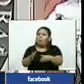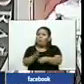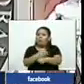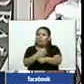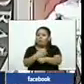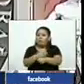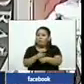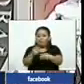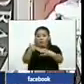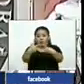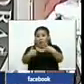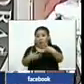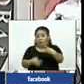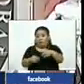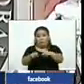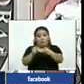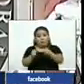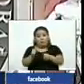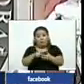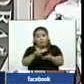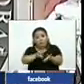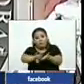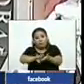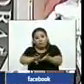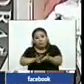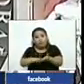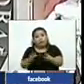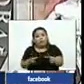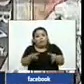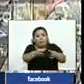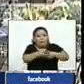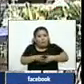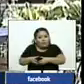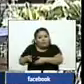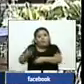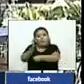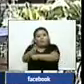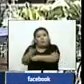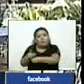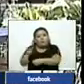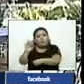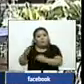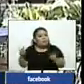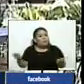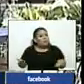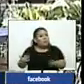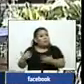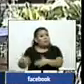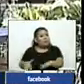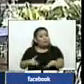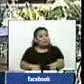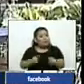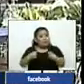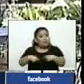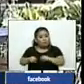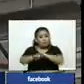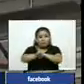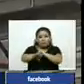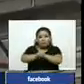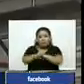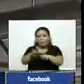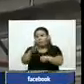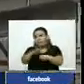las infracciones a las normas que regulan el financiamiento a las organizaciones políticas y sus actividades permanentes y de campañas